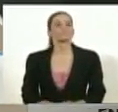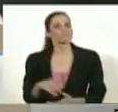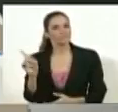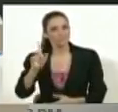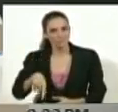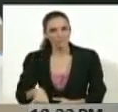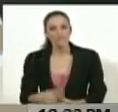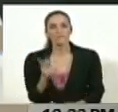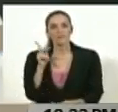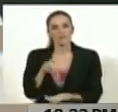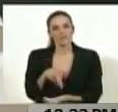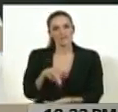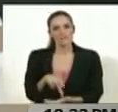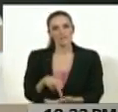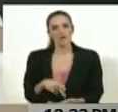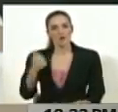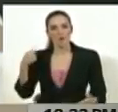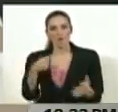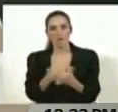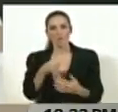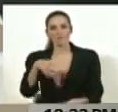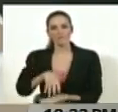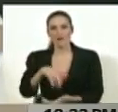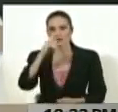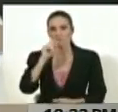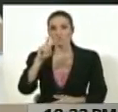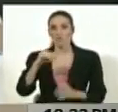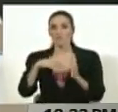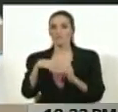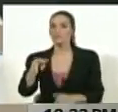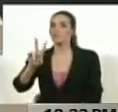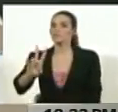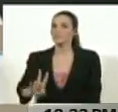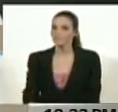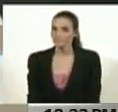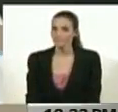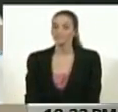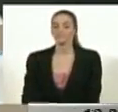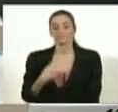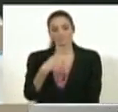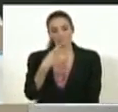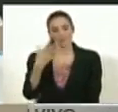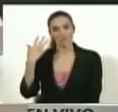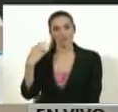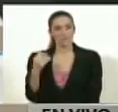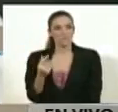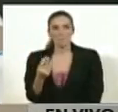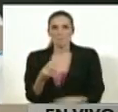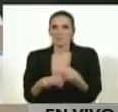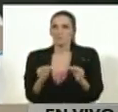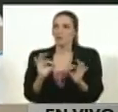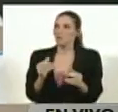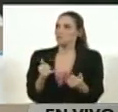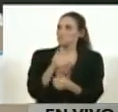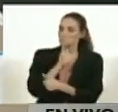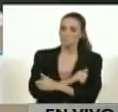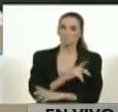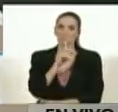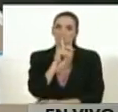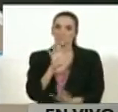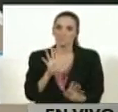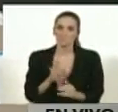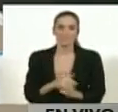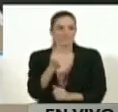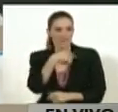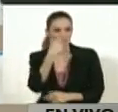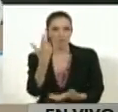su participación durante el golpe de estado en el año 2002 y yo me refiero a su inacción es una